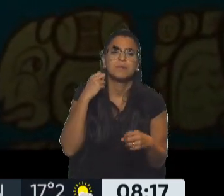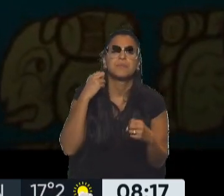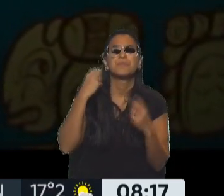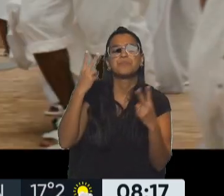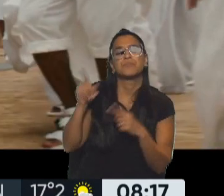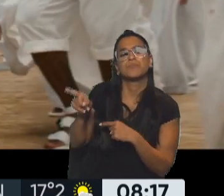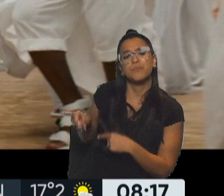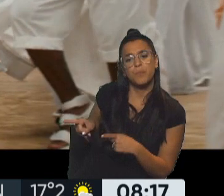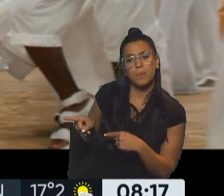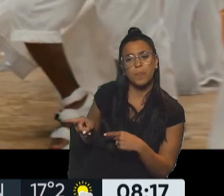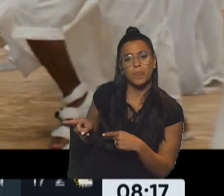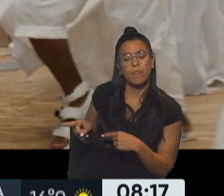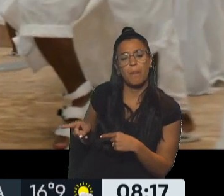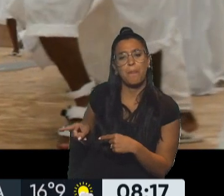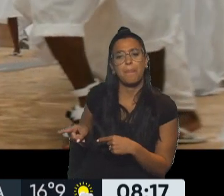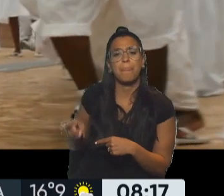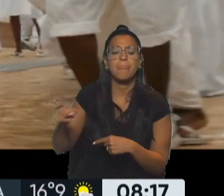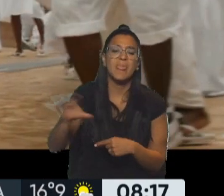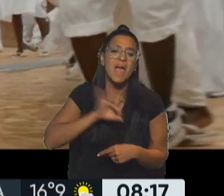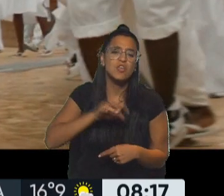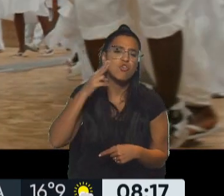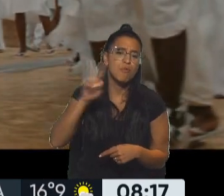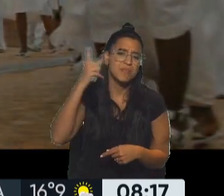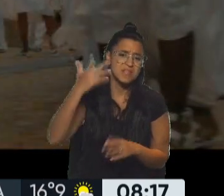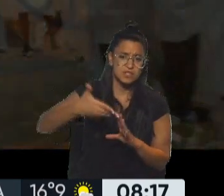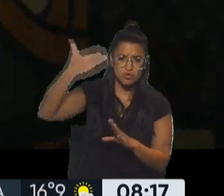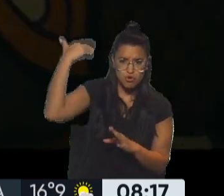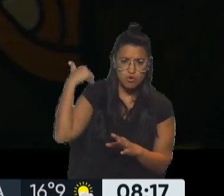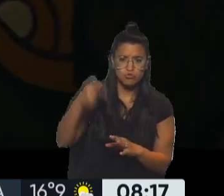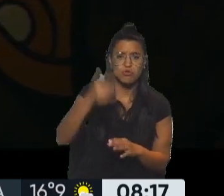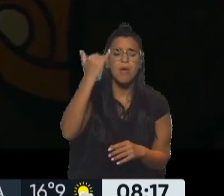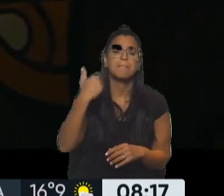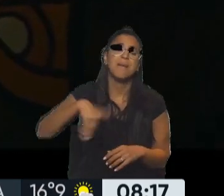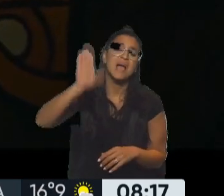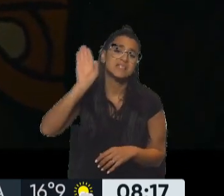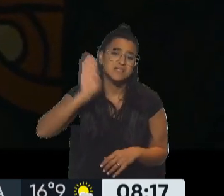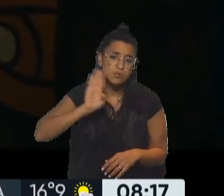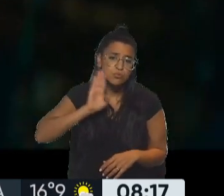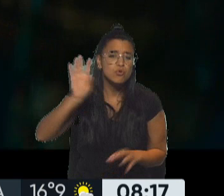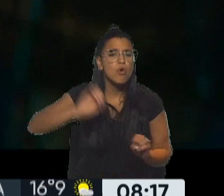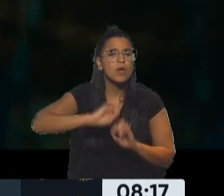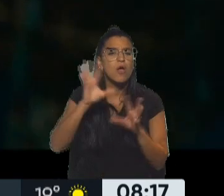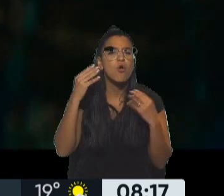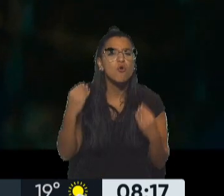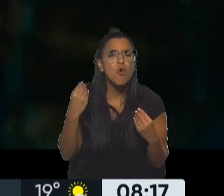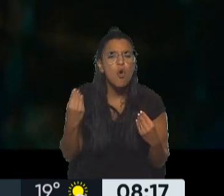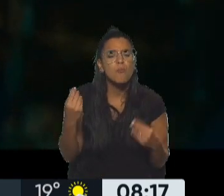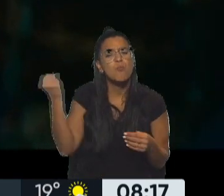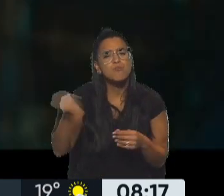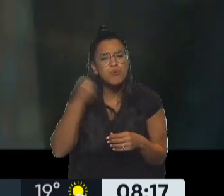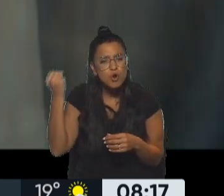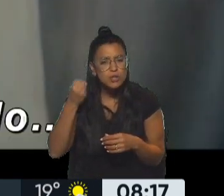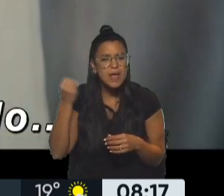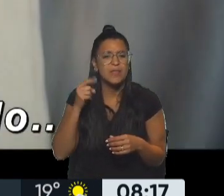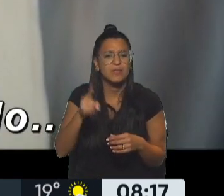Pantera Negra. La aparición de Pantera Negra en el año 2018 explotó, sobre todo en Estados Unidos, dejando en claro cómo era de importante y cuánto